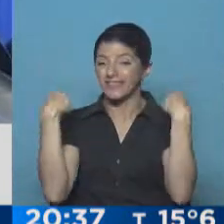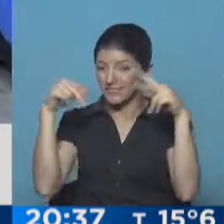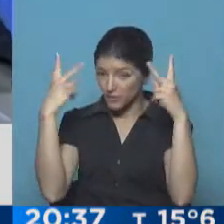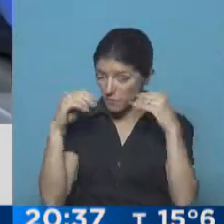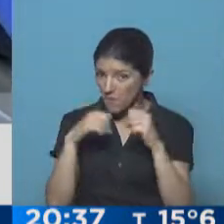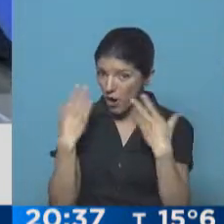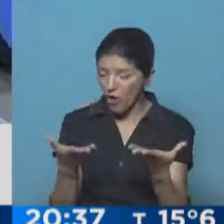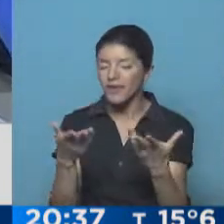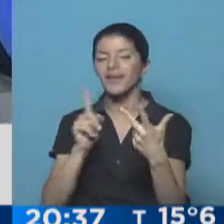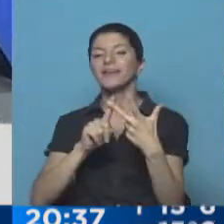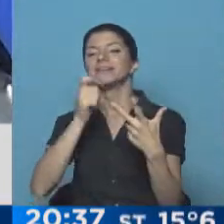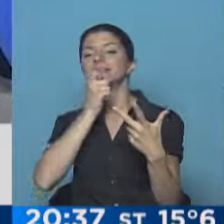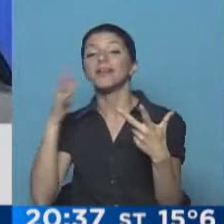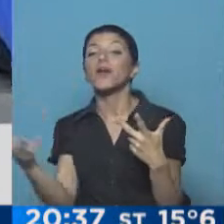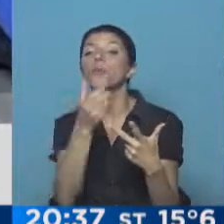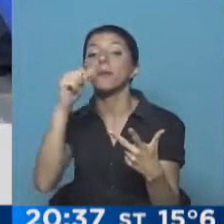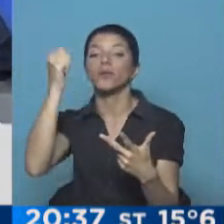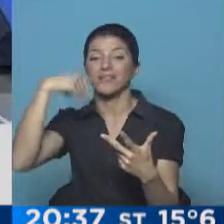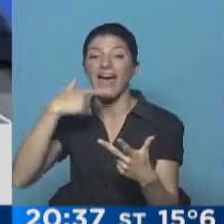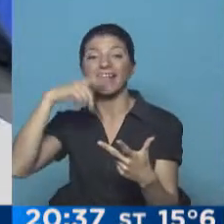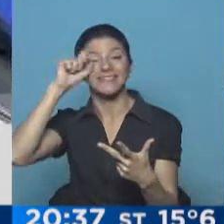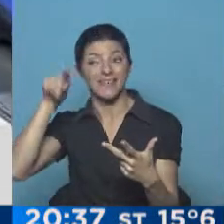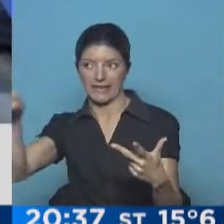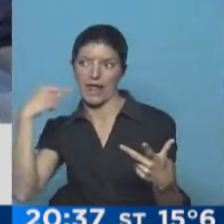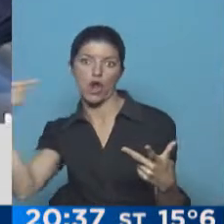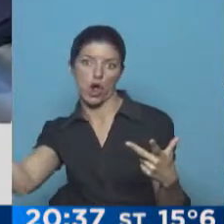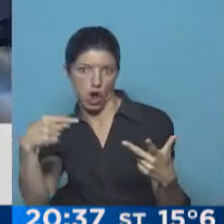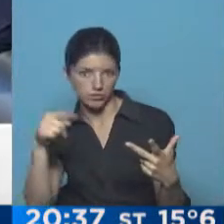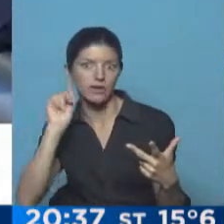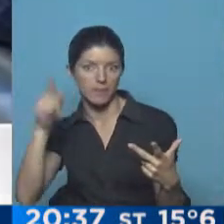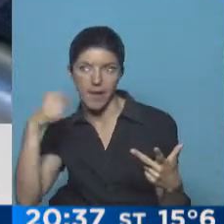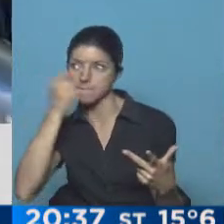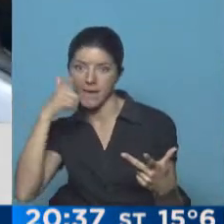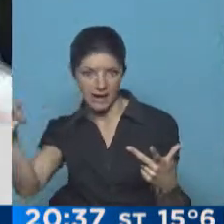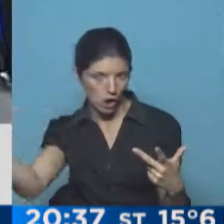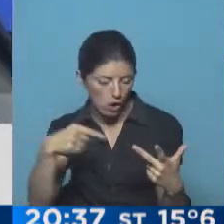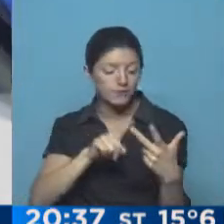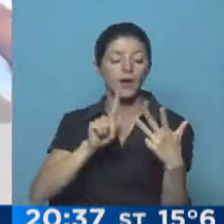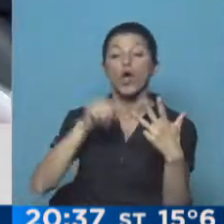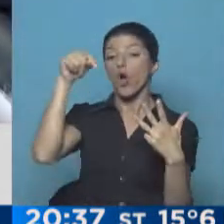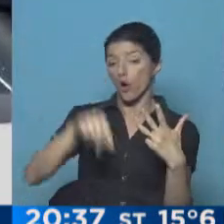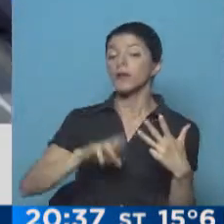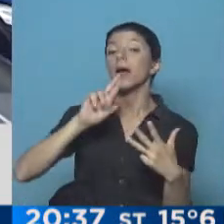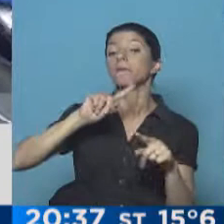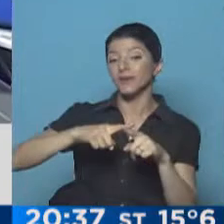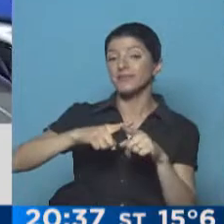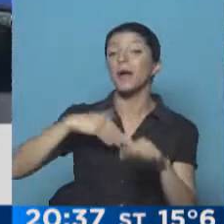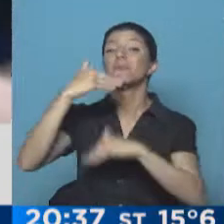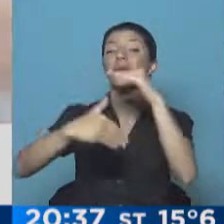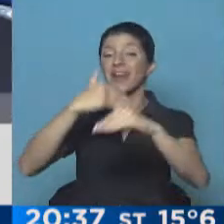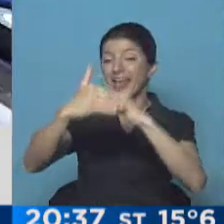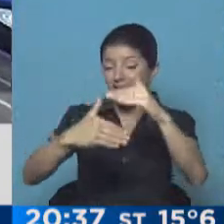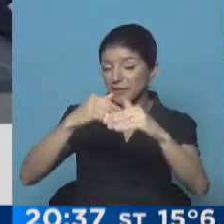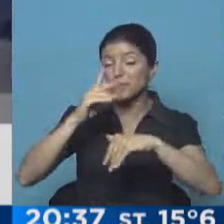hemos recuperado la administración del ANSES, que también votó en contra Macri, hoy tenemos la política de procrear para hacer 1 millón de viviendas en